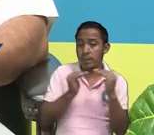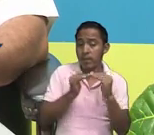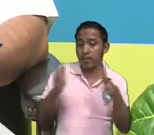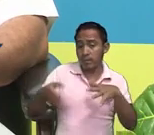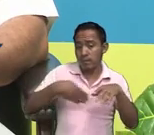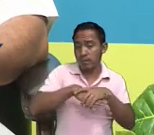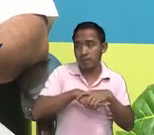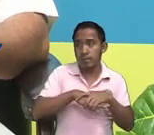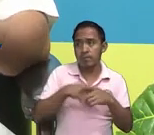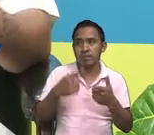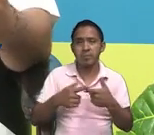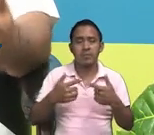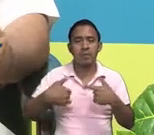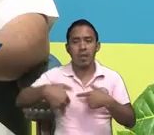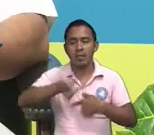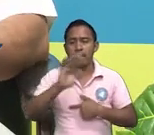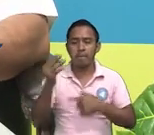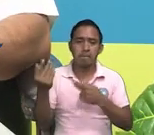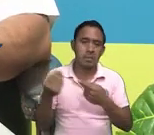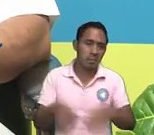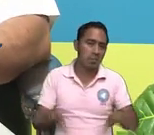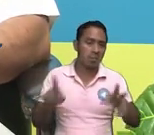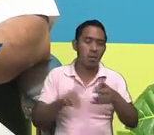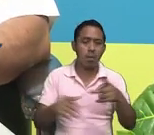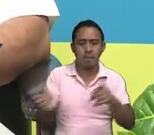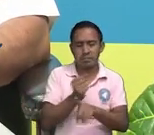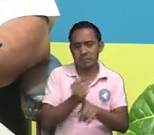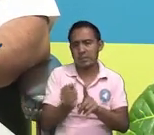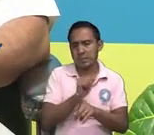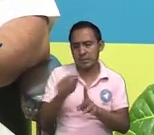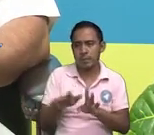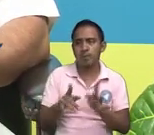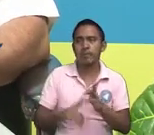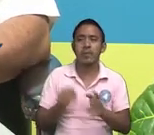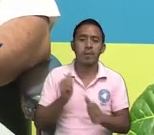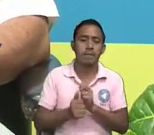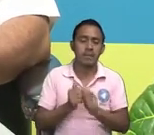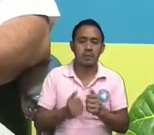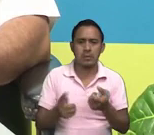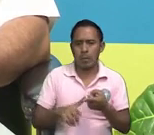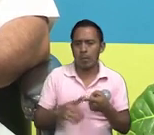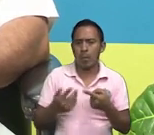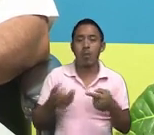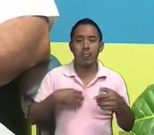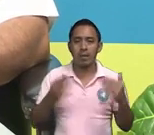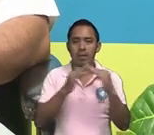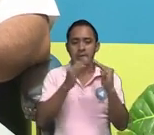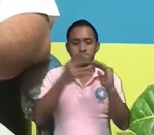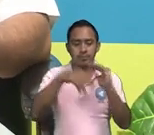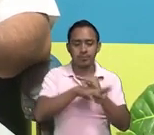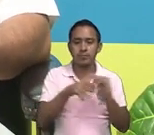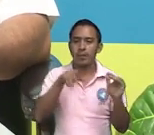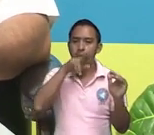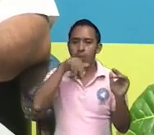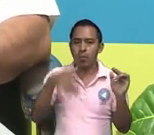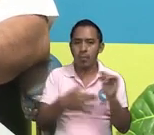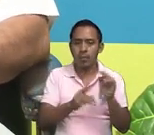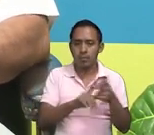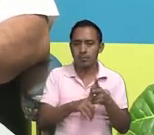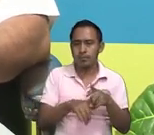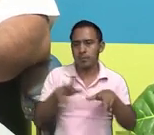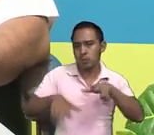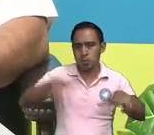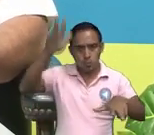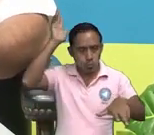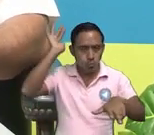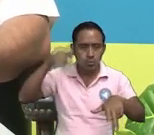a veces después los dejan abandonados y viene el maltrato animal. Y empiezan a tener culebras, zorros, iguanas,